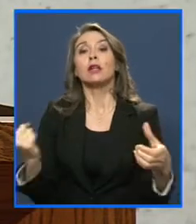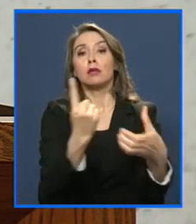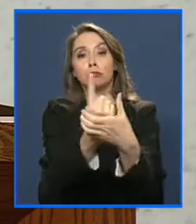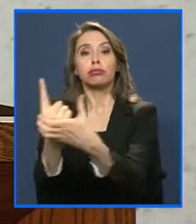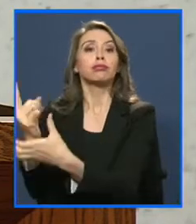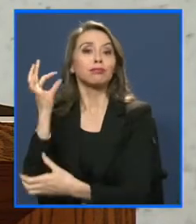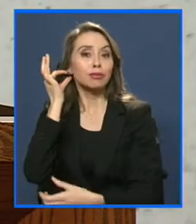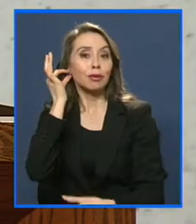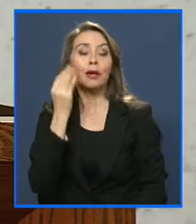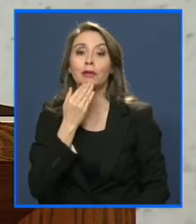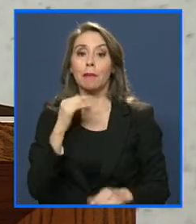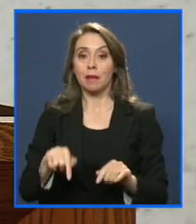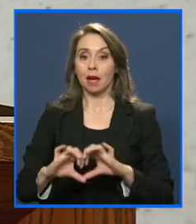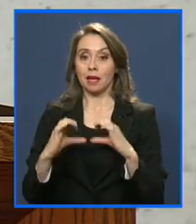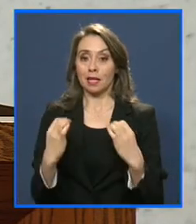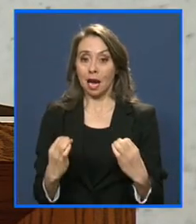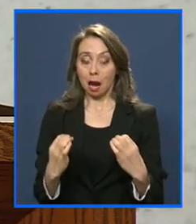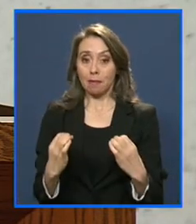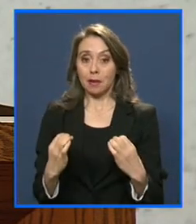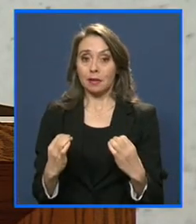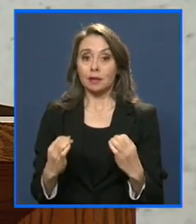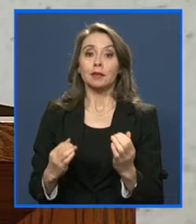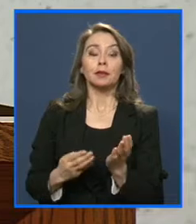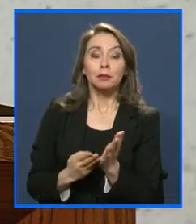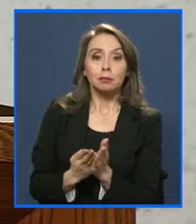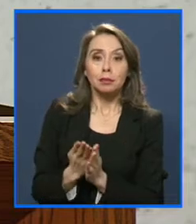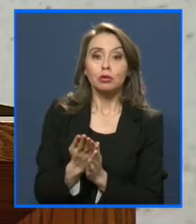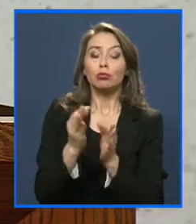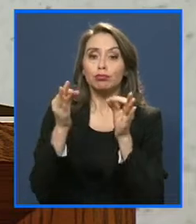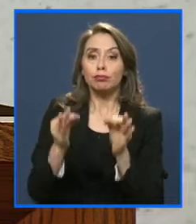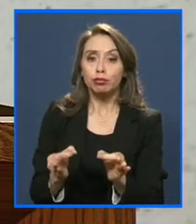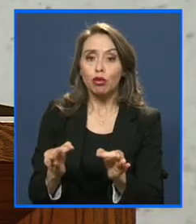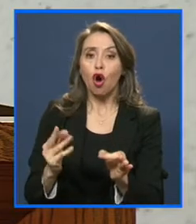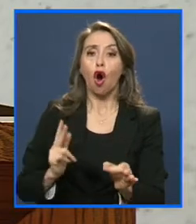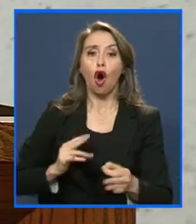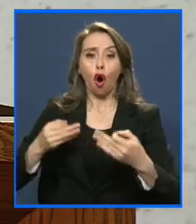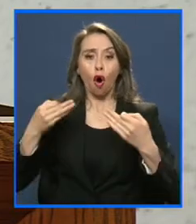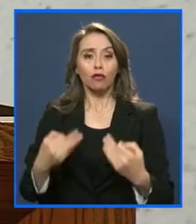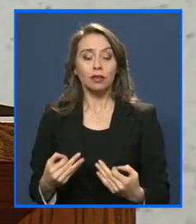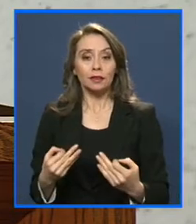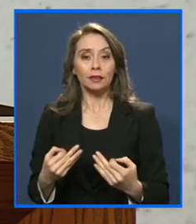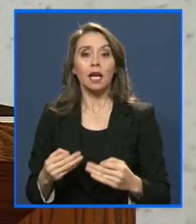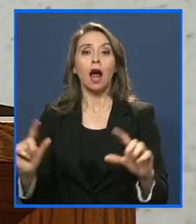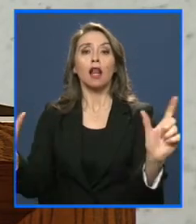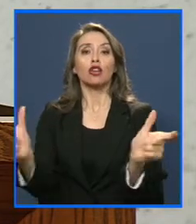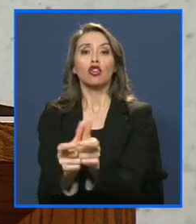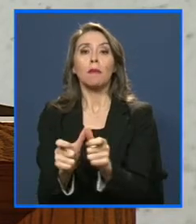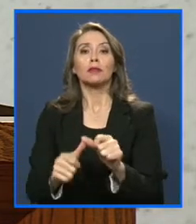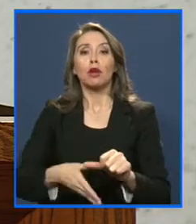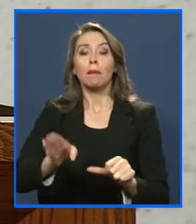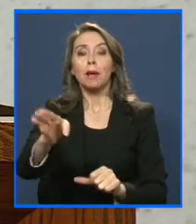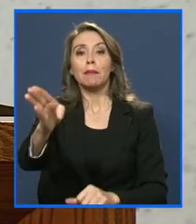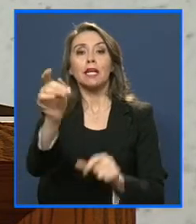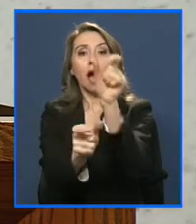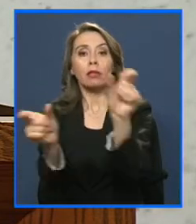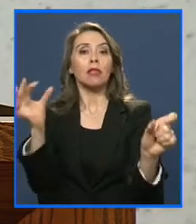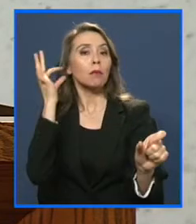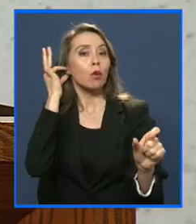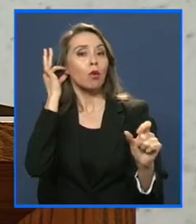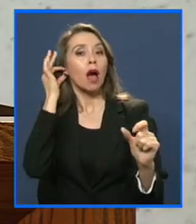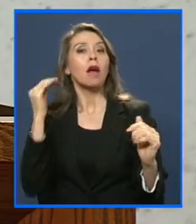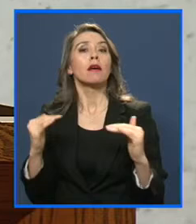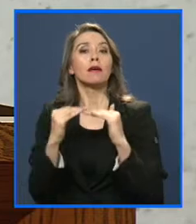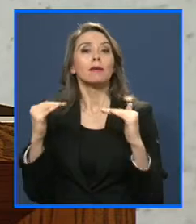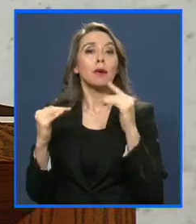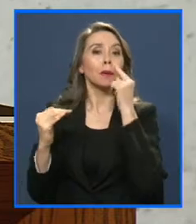esta cámara ha sido senyera en constituir oficialmente la comisión permanente de mujeres y equidad de género